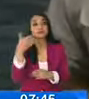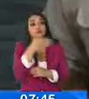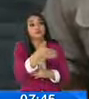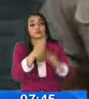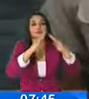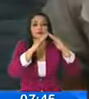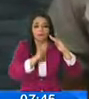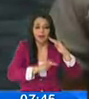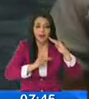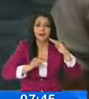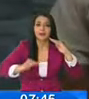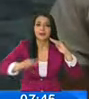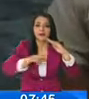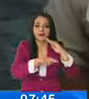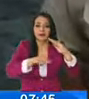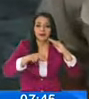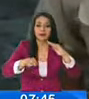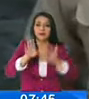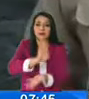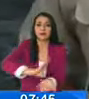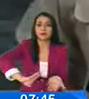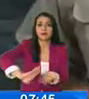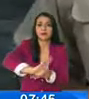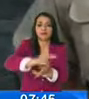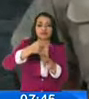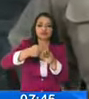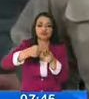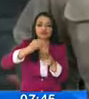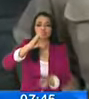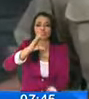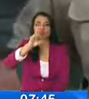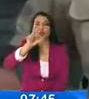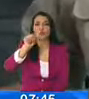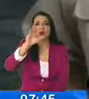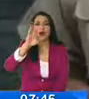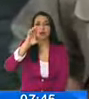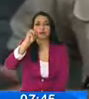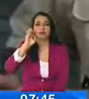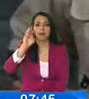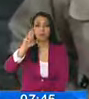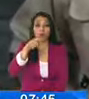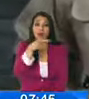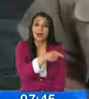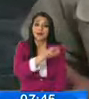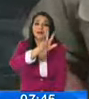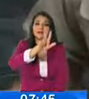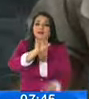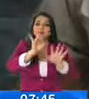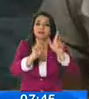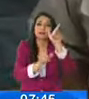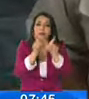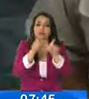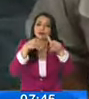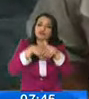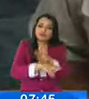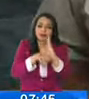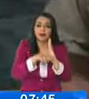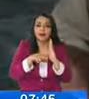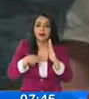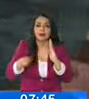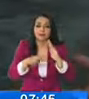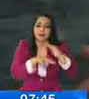centros de acopio que están ubicados en la colonia Cuauhtémoc. Aquí hay aproximadamente 37 personas que han estado albergadas. Sin